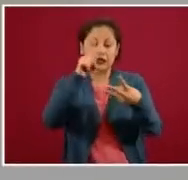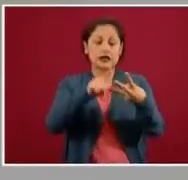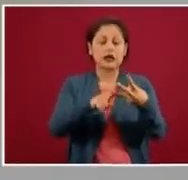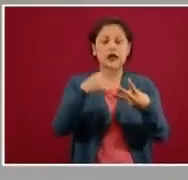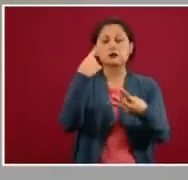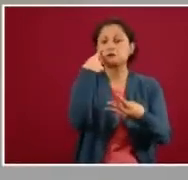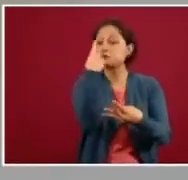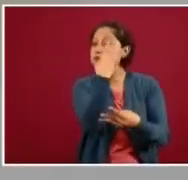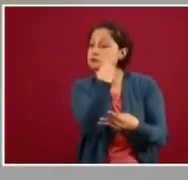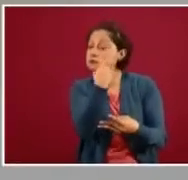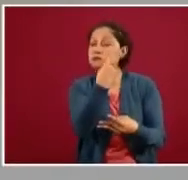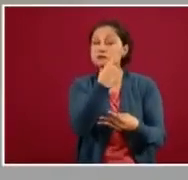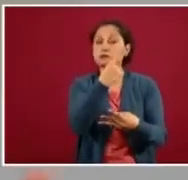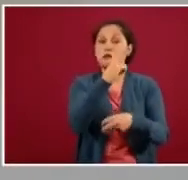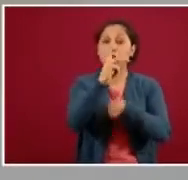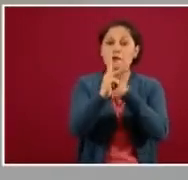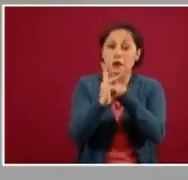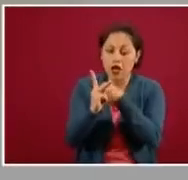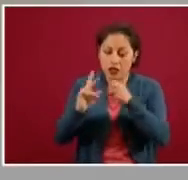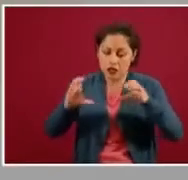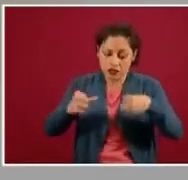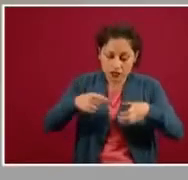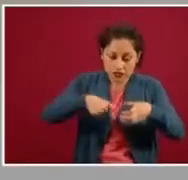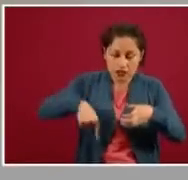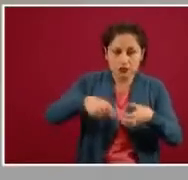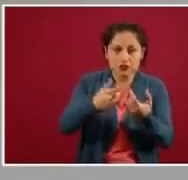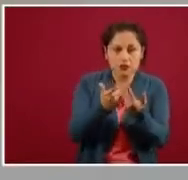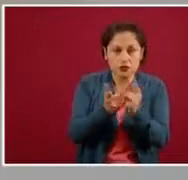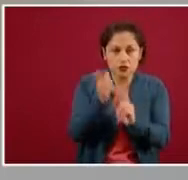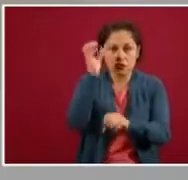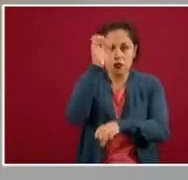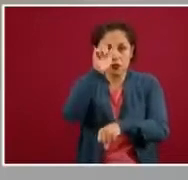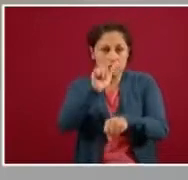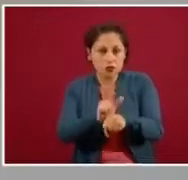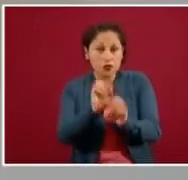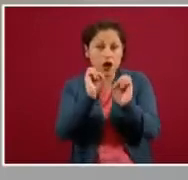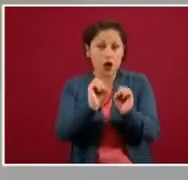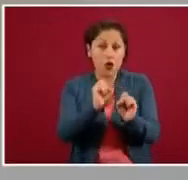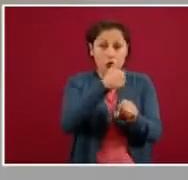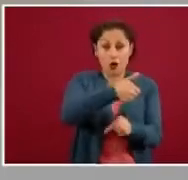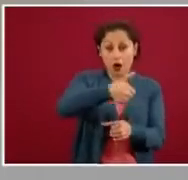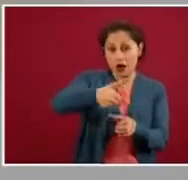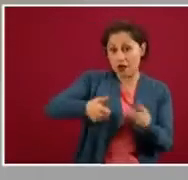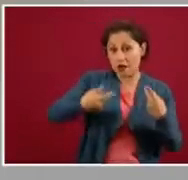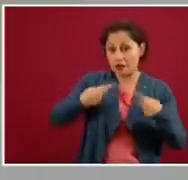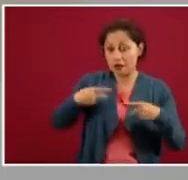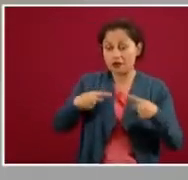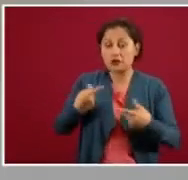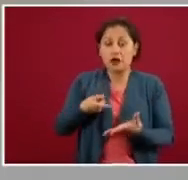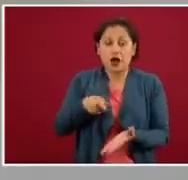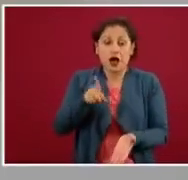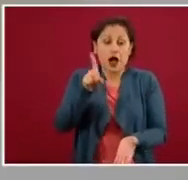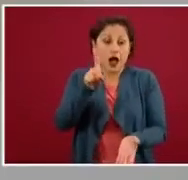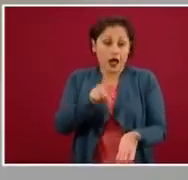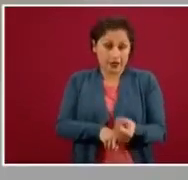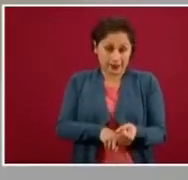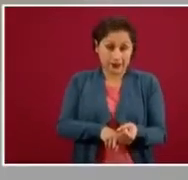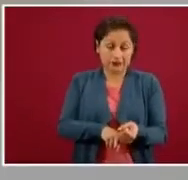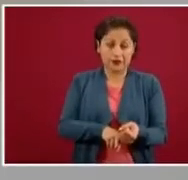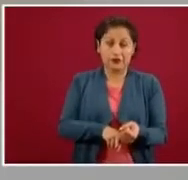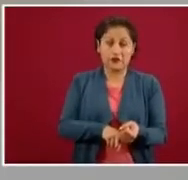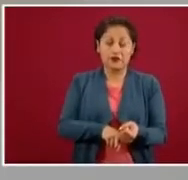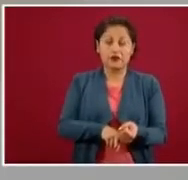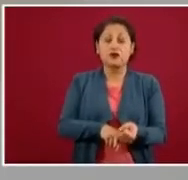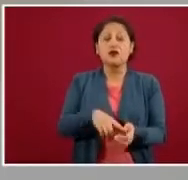persona, existe una serie de elementos referenciales en los que se deposita la confianza,